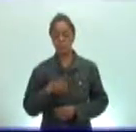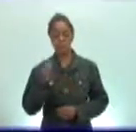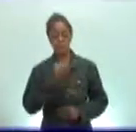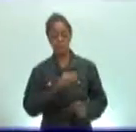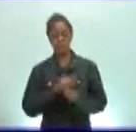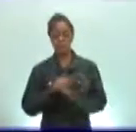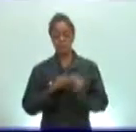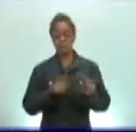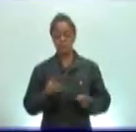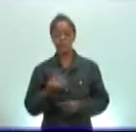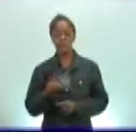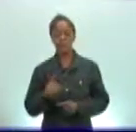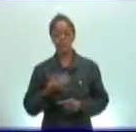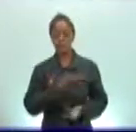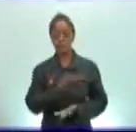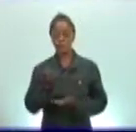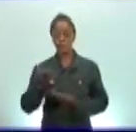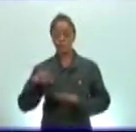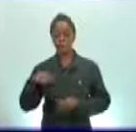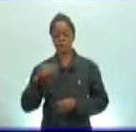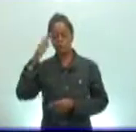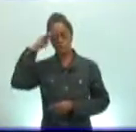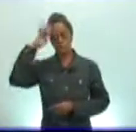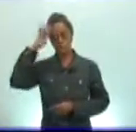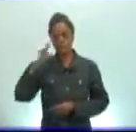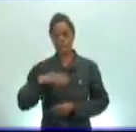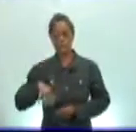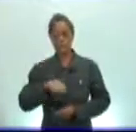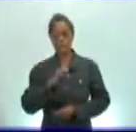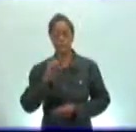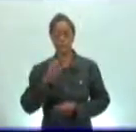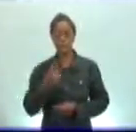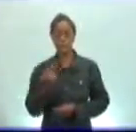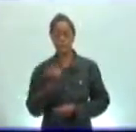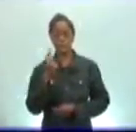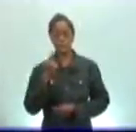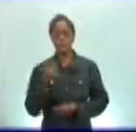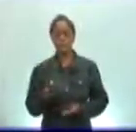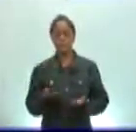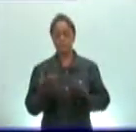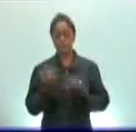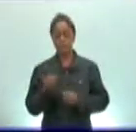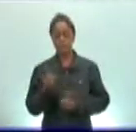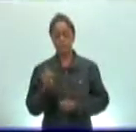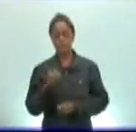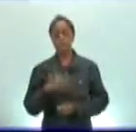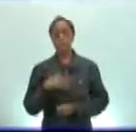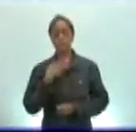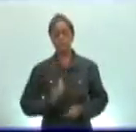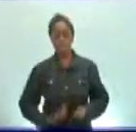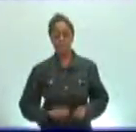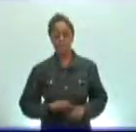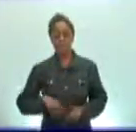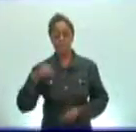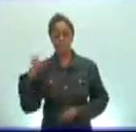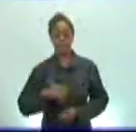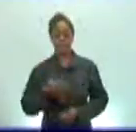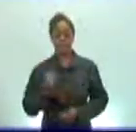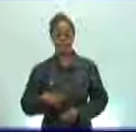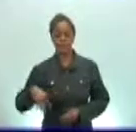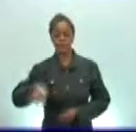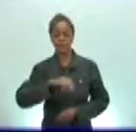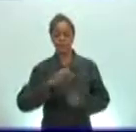se extendían a todo el país para hacer de la sociedad una de las mayores víctimas del hambre y la explotación en todo el